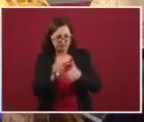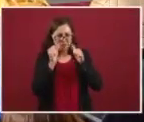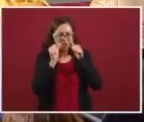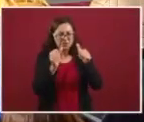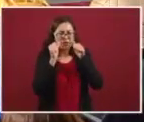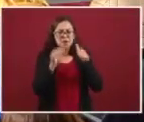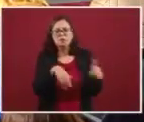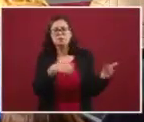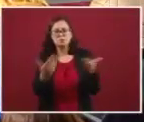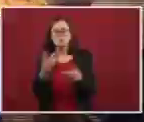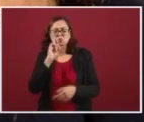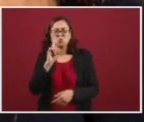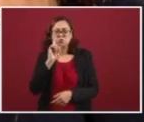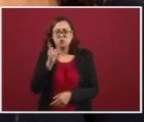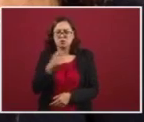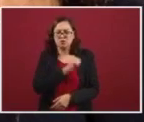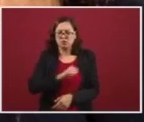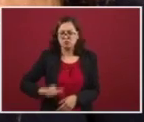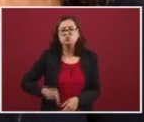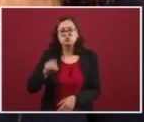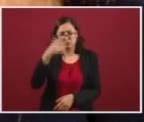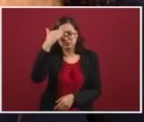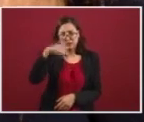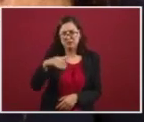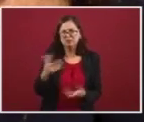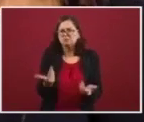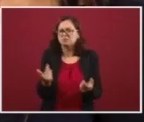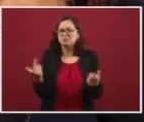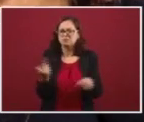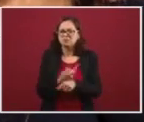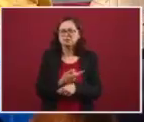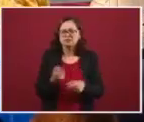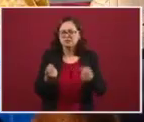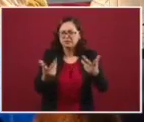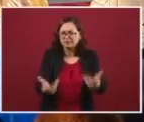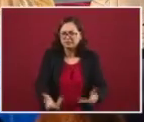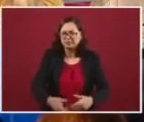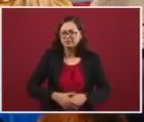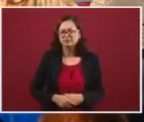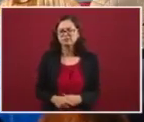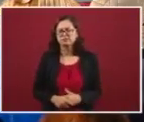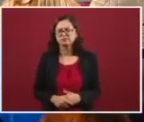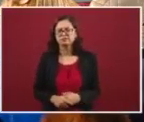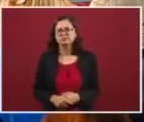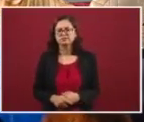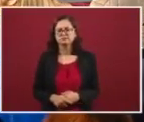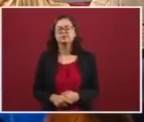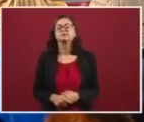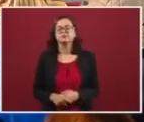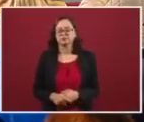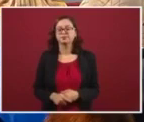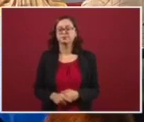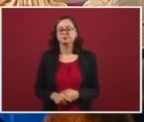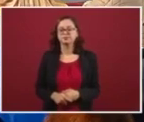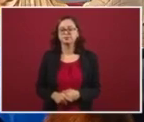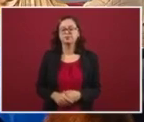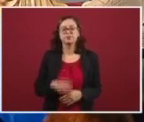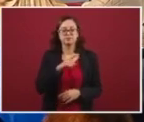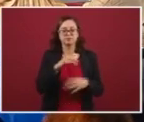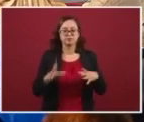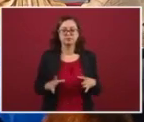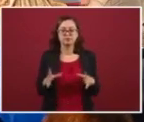y a la alcaldesa, si estaba enterada y qué piensa hacer al respecto. Muchas gracias. Por por supuesto. Con relación a la